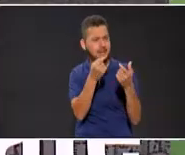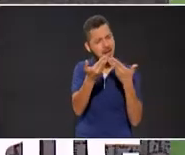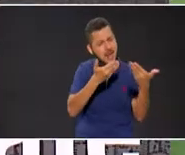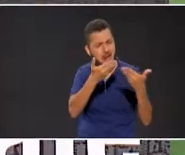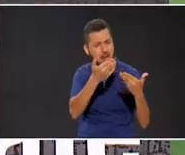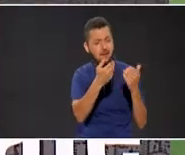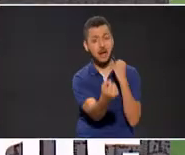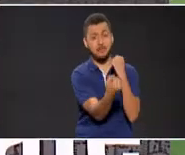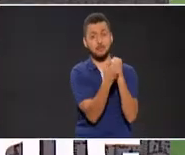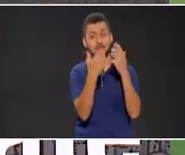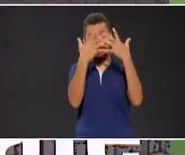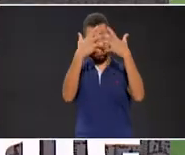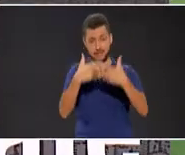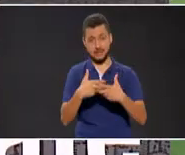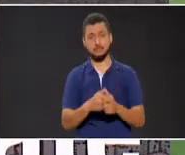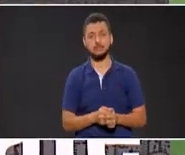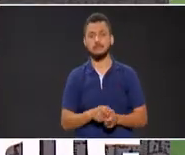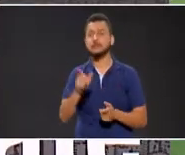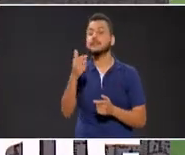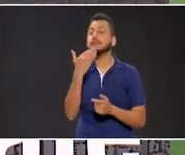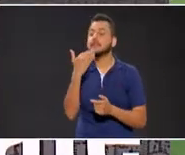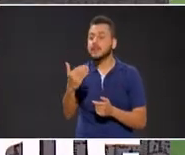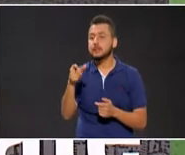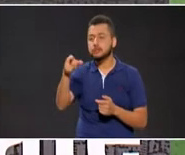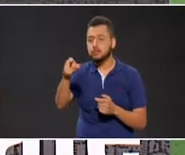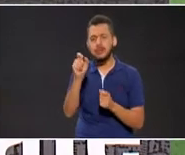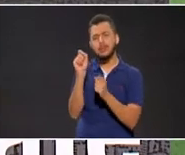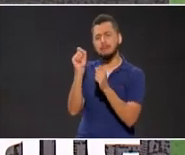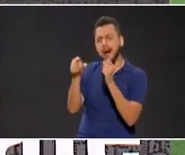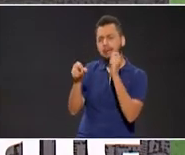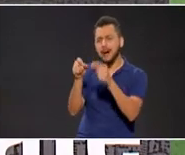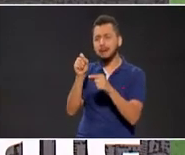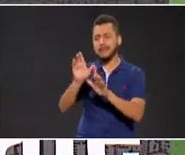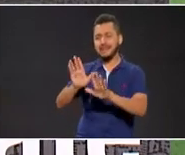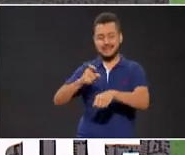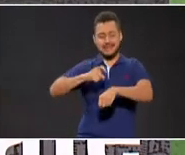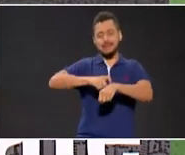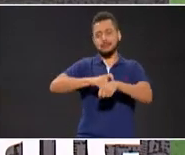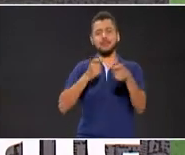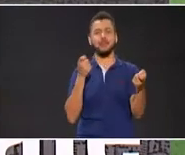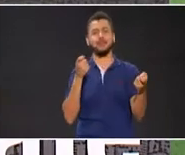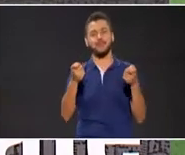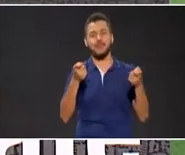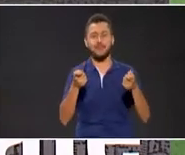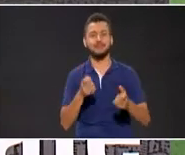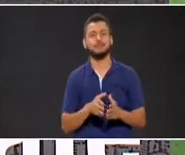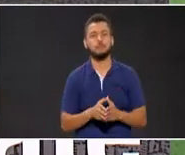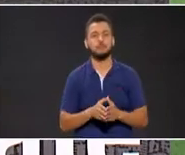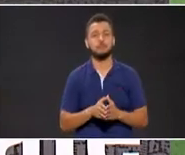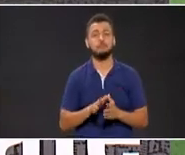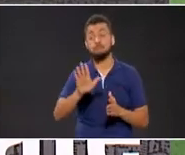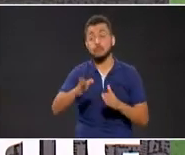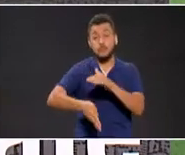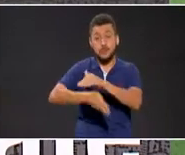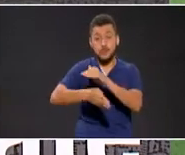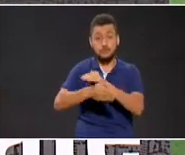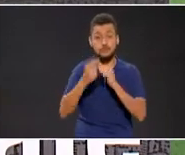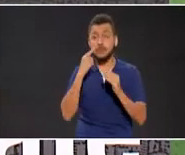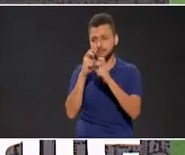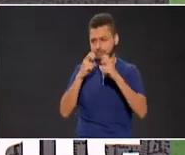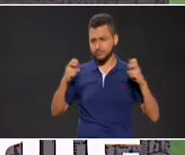guillermo ojalá tuviéramos una oportunidad de hacer una contra contra pregunta pero en esta oportunidad no podemos para hablar un poco sobre